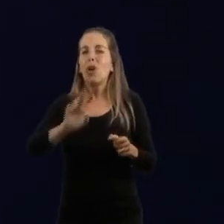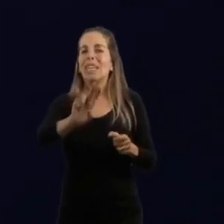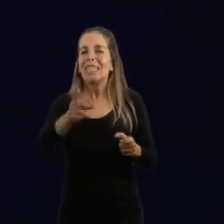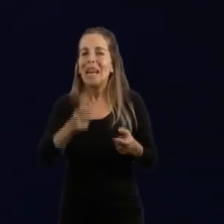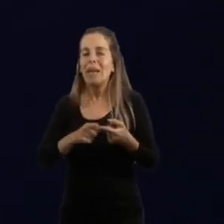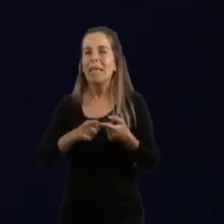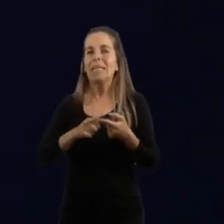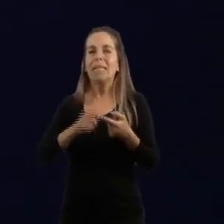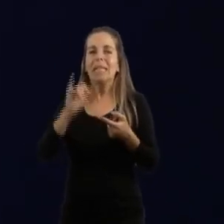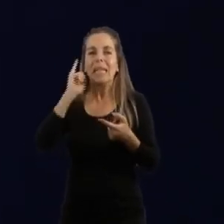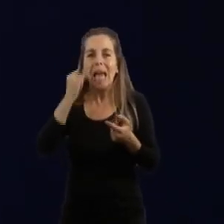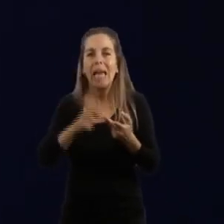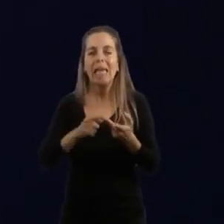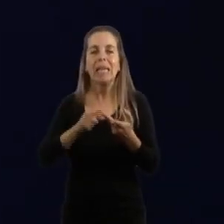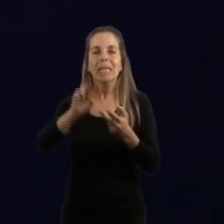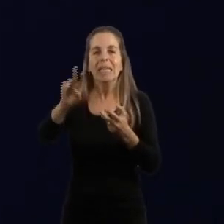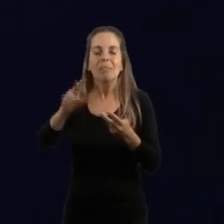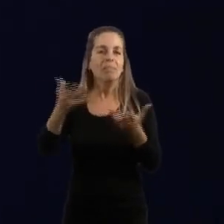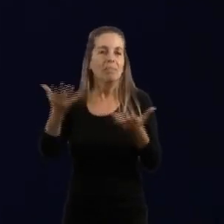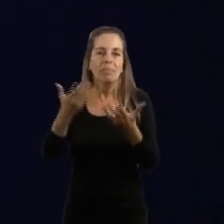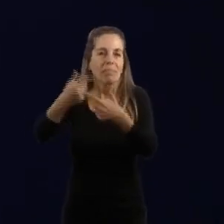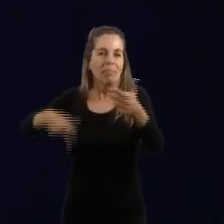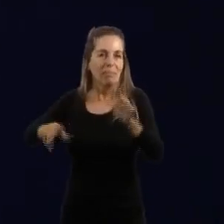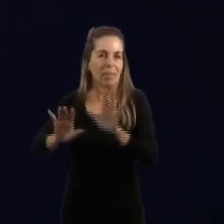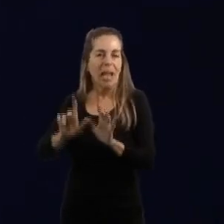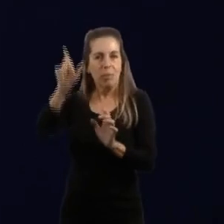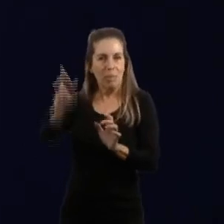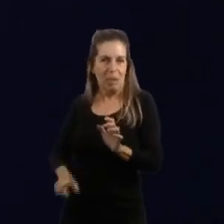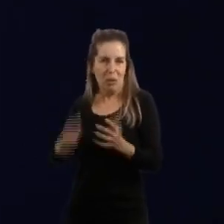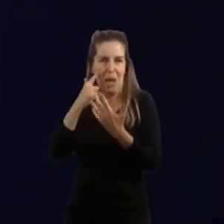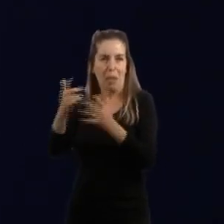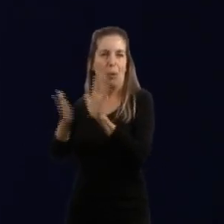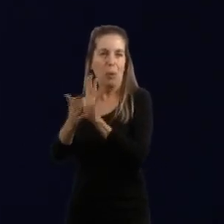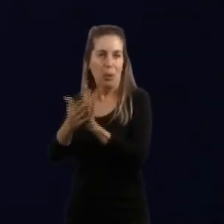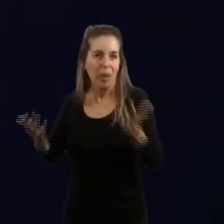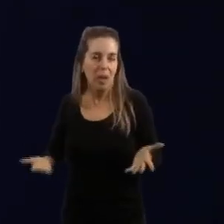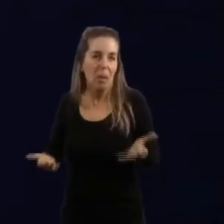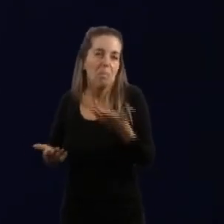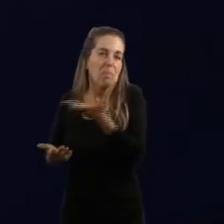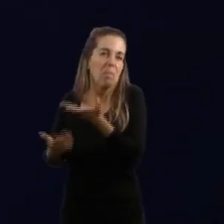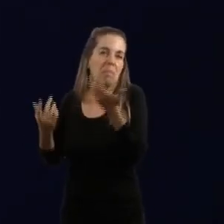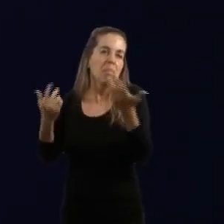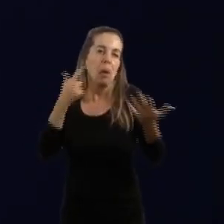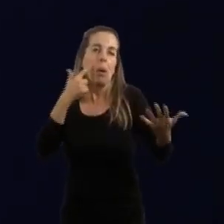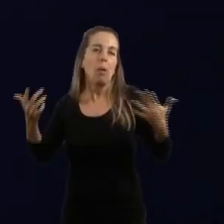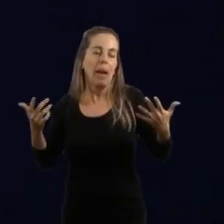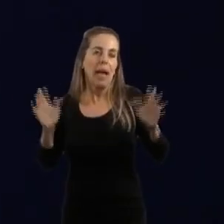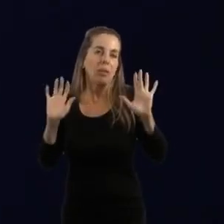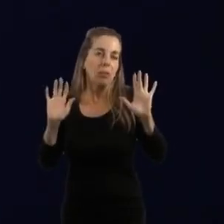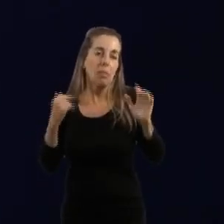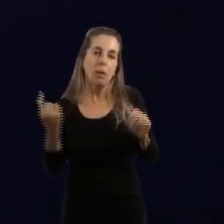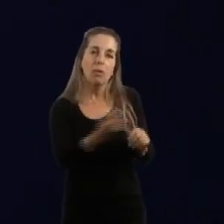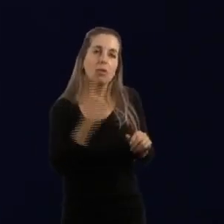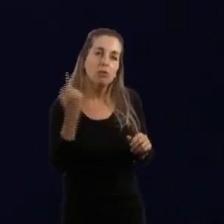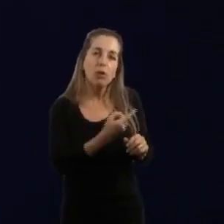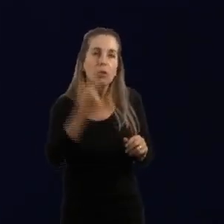otra cosa más. Me parece que lo que quiso marcar, habría que preguntarle a él, pero es que nosotros